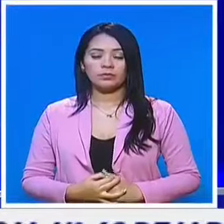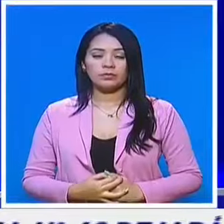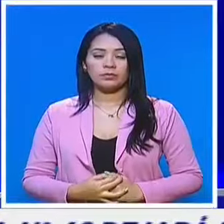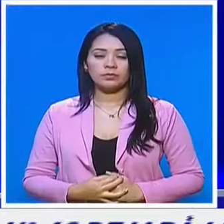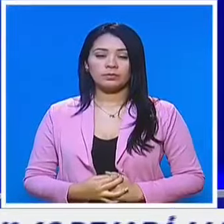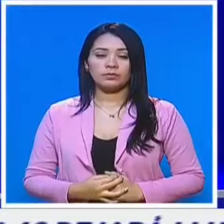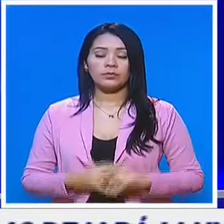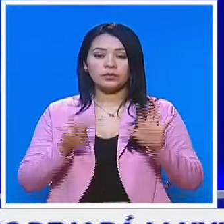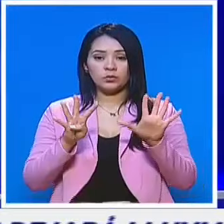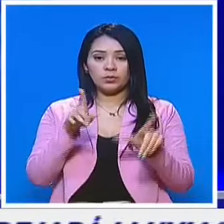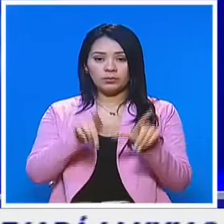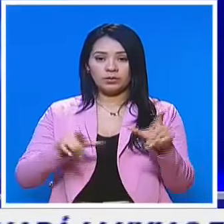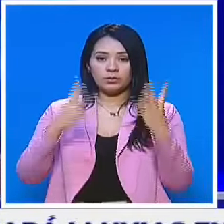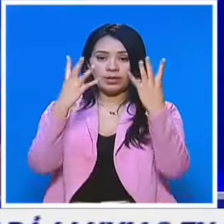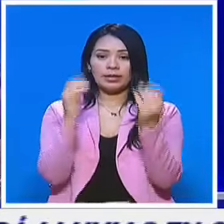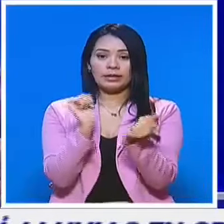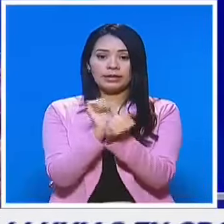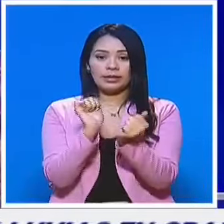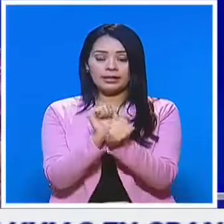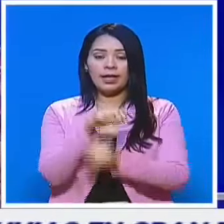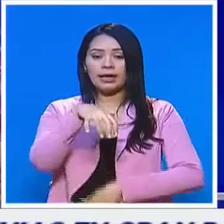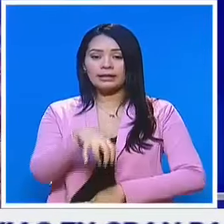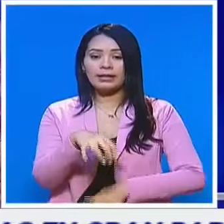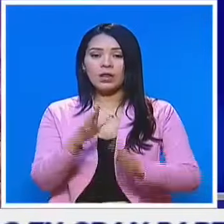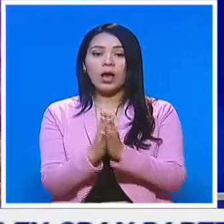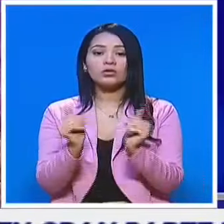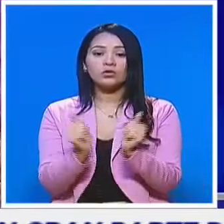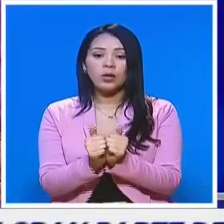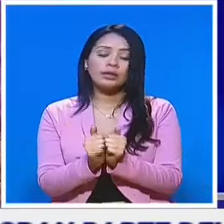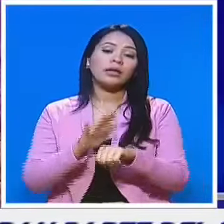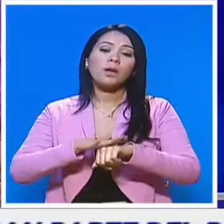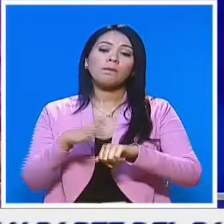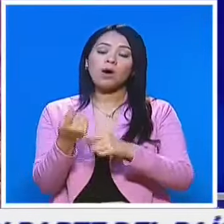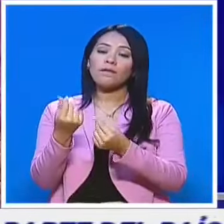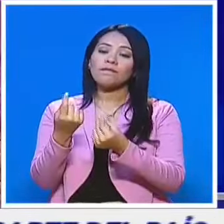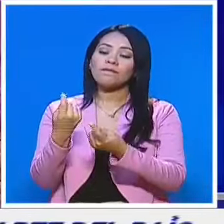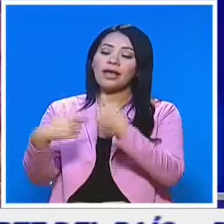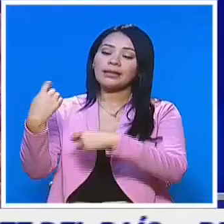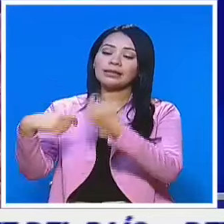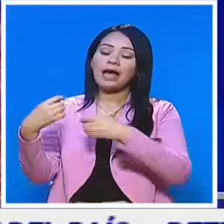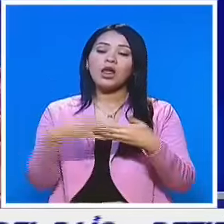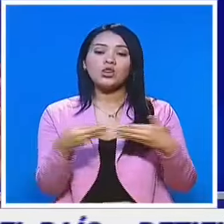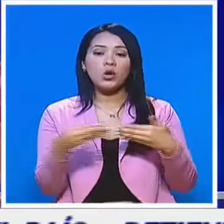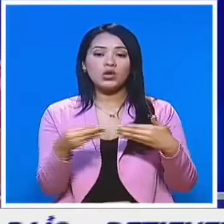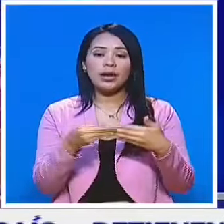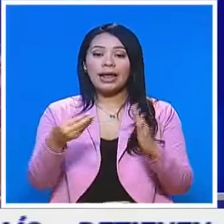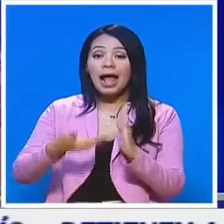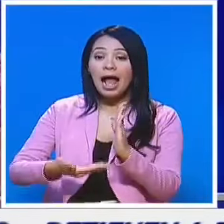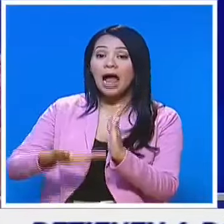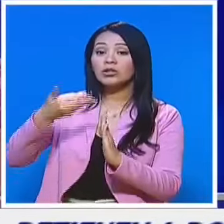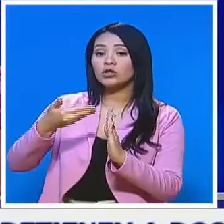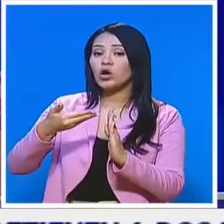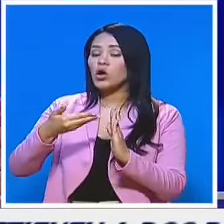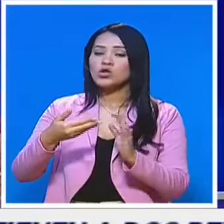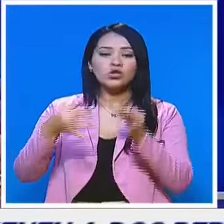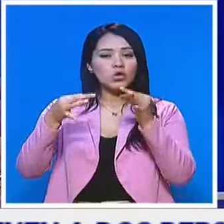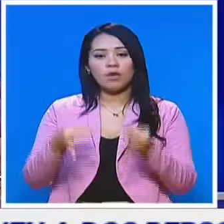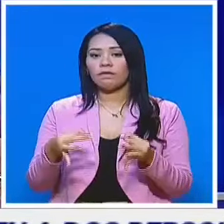bien nueve personas han sido detenidas en el estado ansuategui por vender dólares a un precio no acorde con la